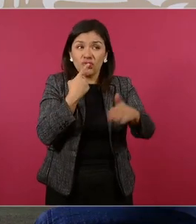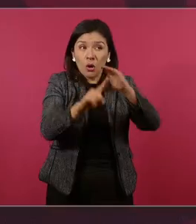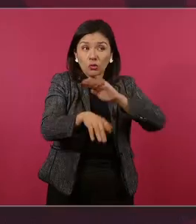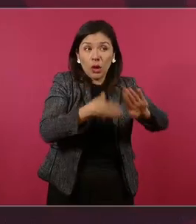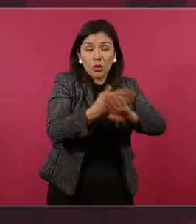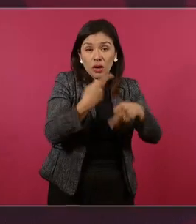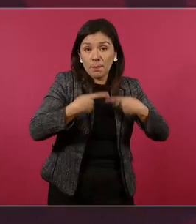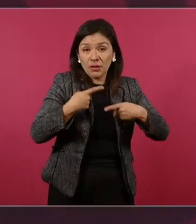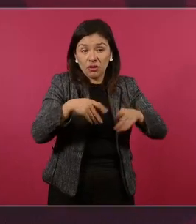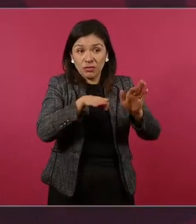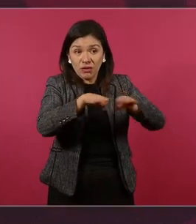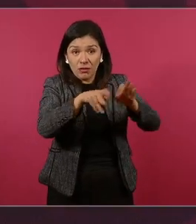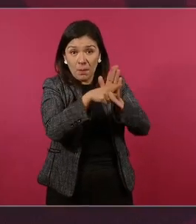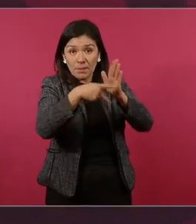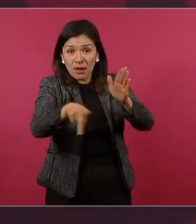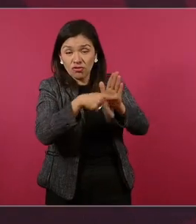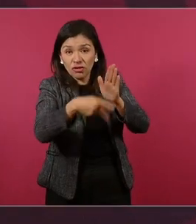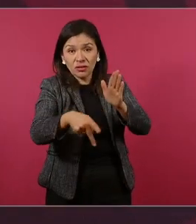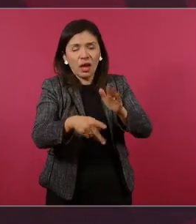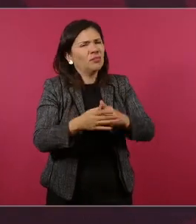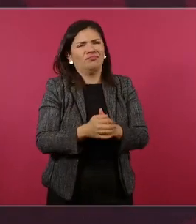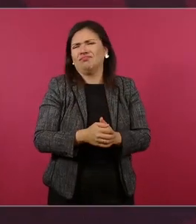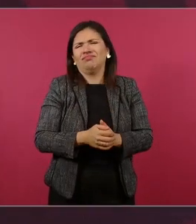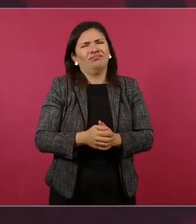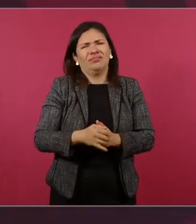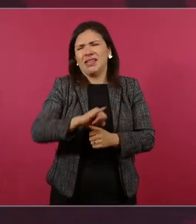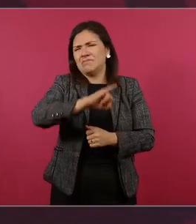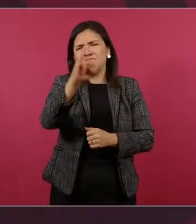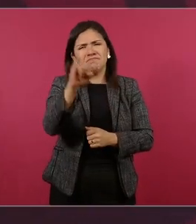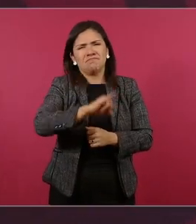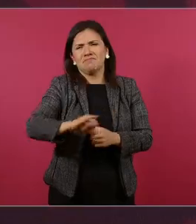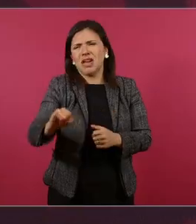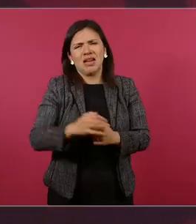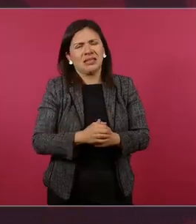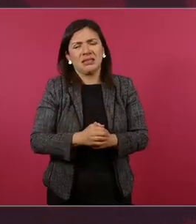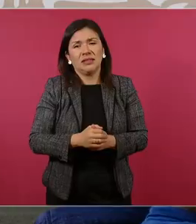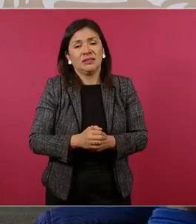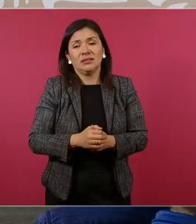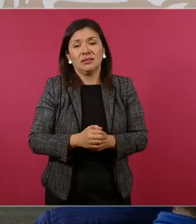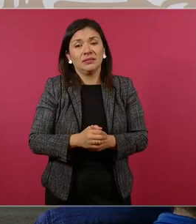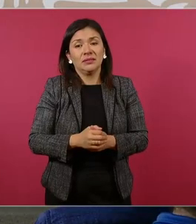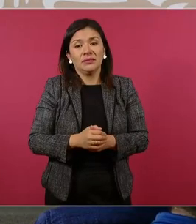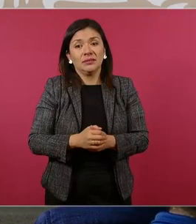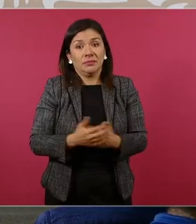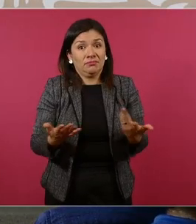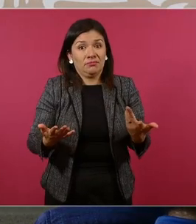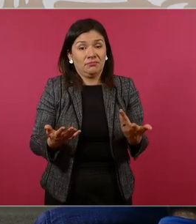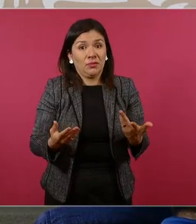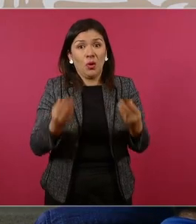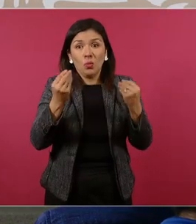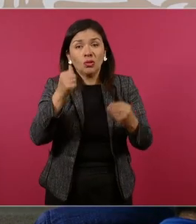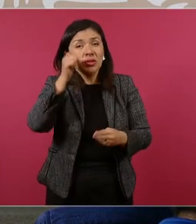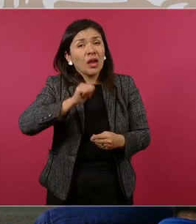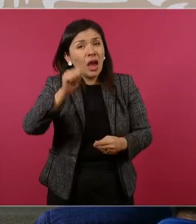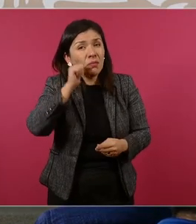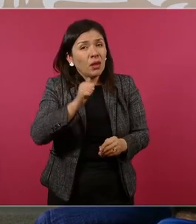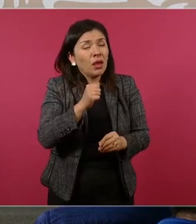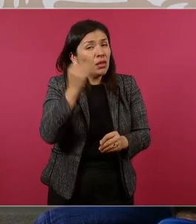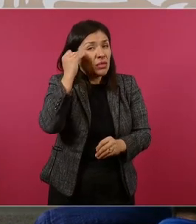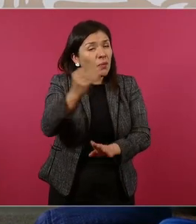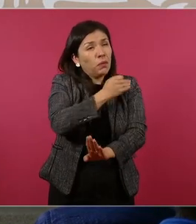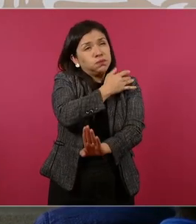periodista pero cur nunca nunca nunca nunca me han calumniado todo el tiempo pero